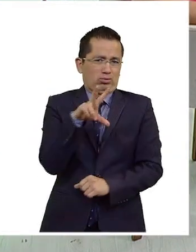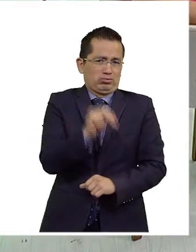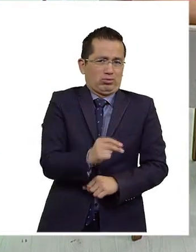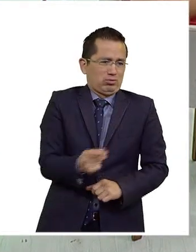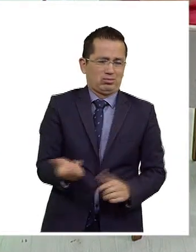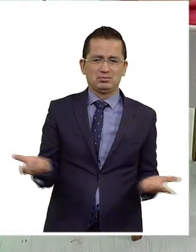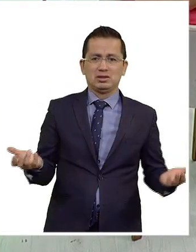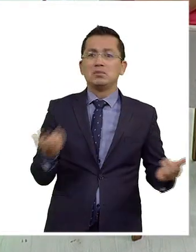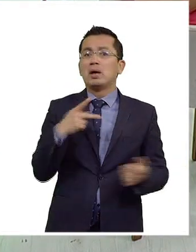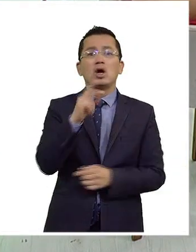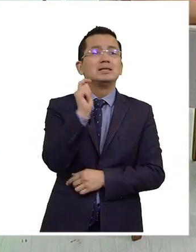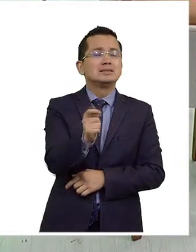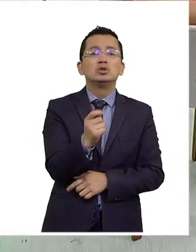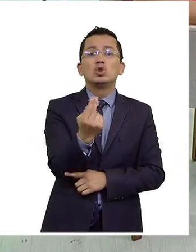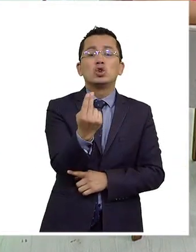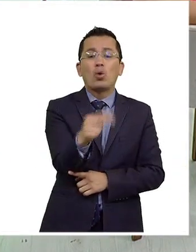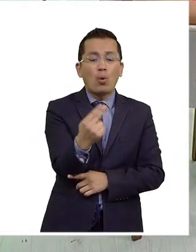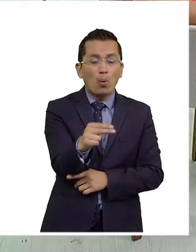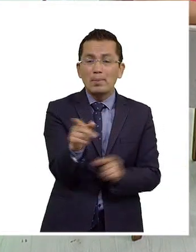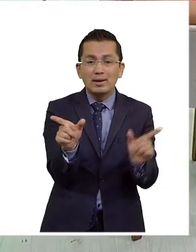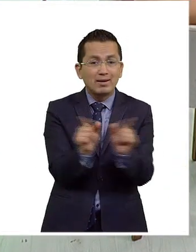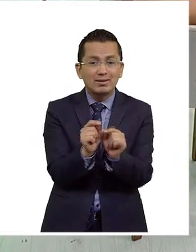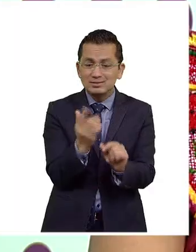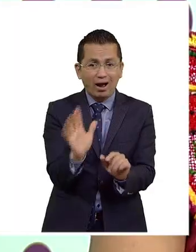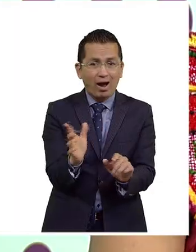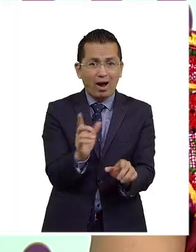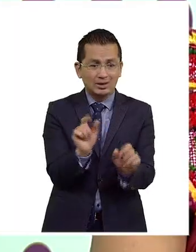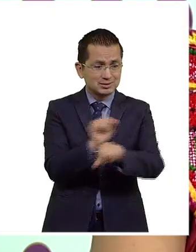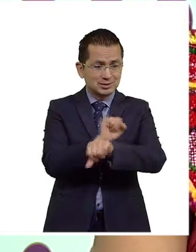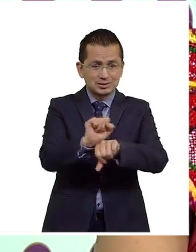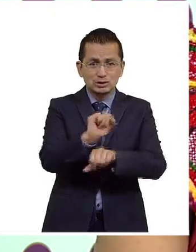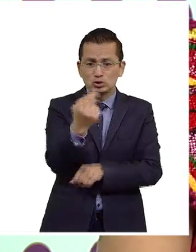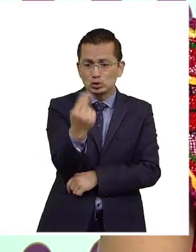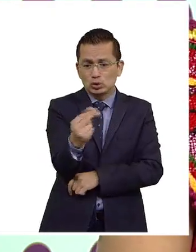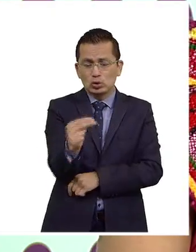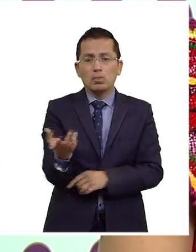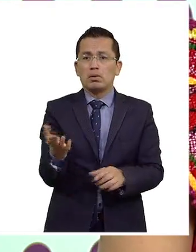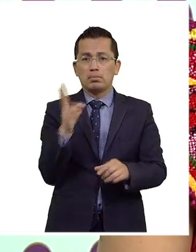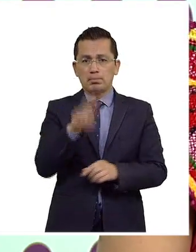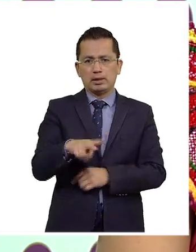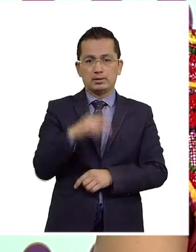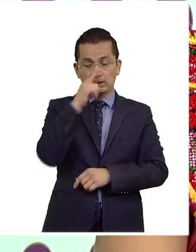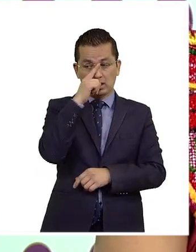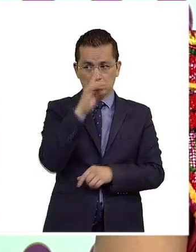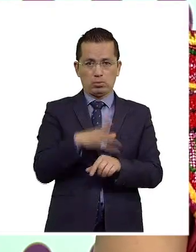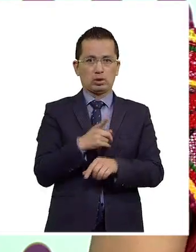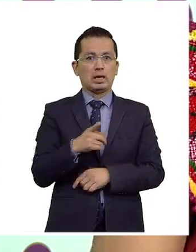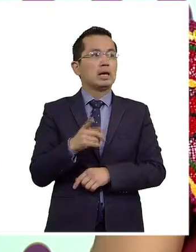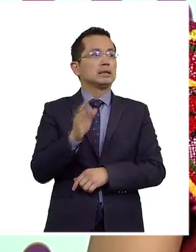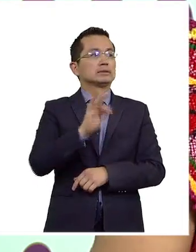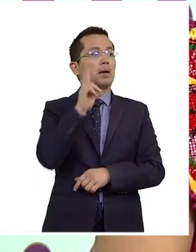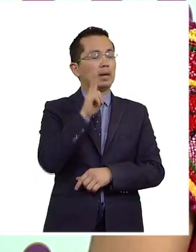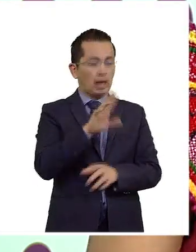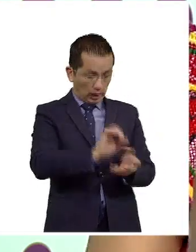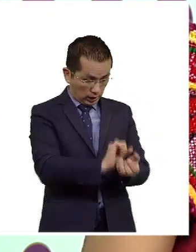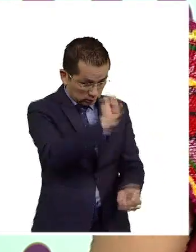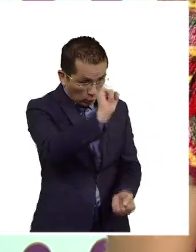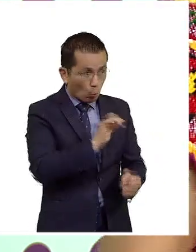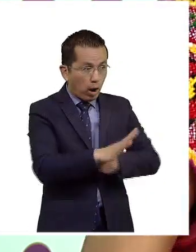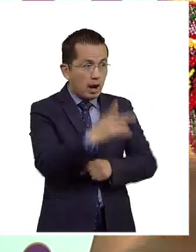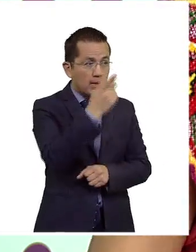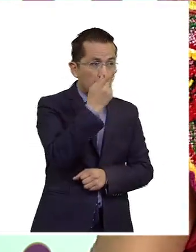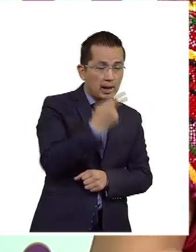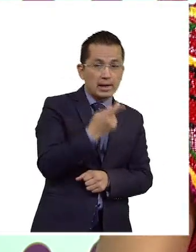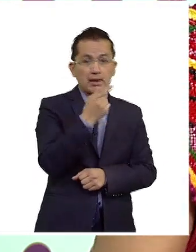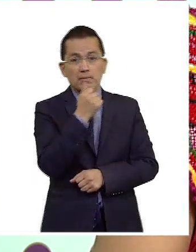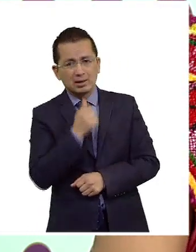un nombre. Ese es el punto, que es como tan sencillo, porque a nadie le revisan los órganos sexuales, ¿no? Para